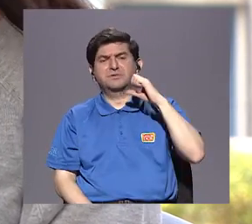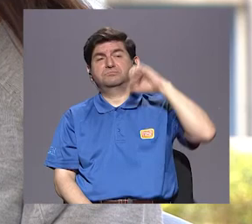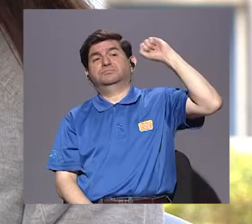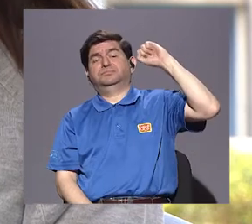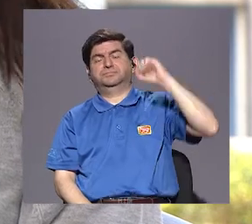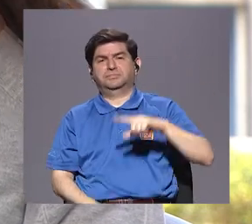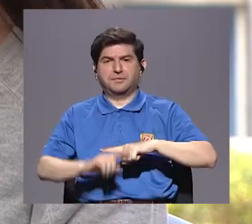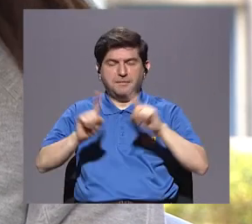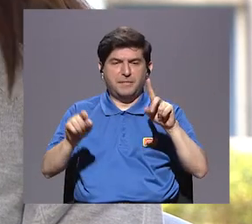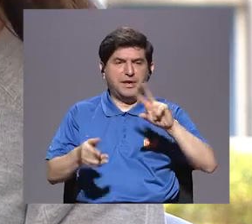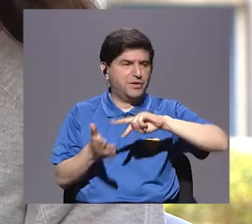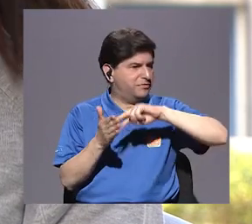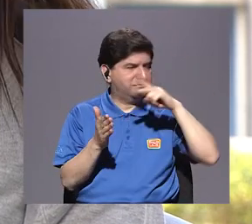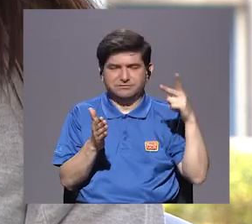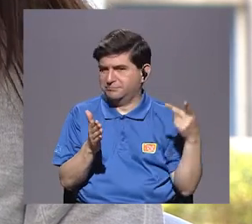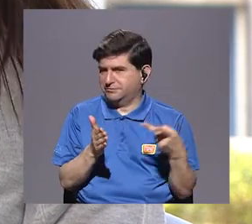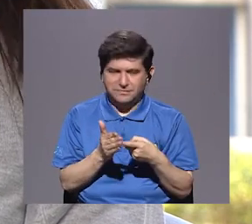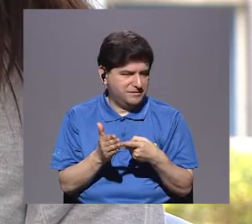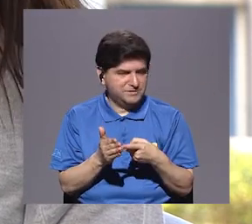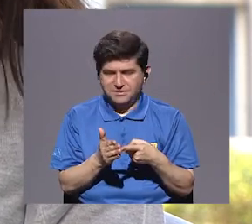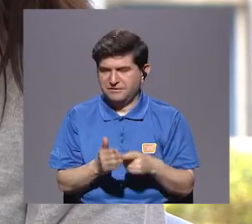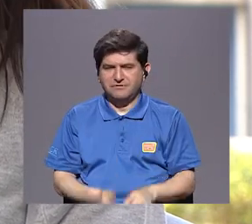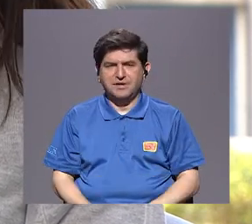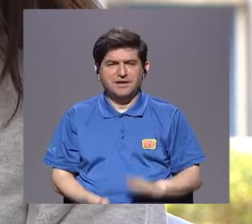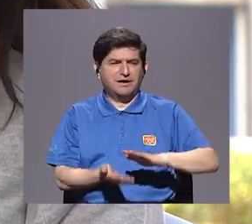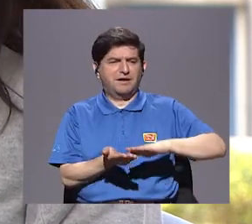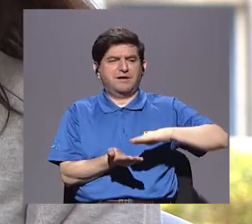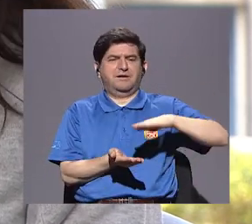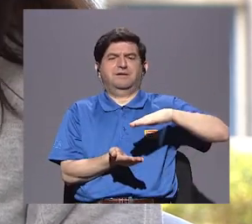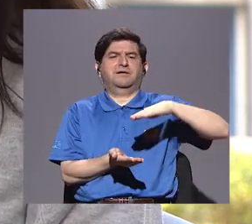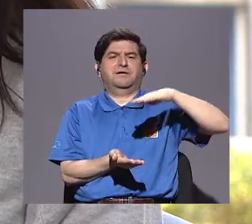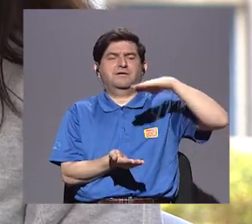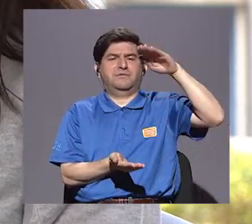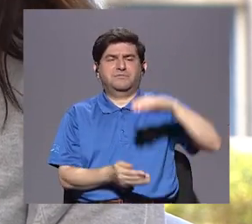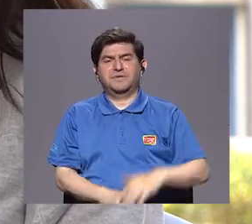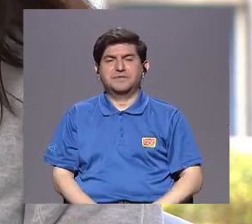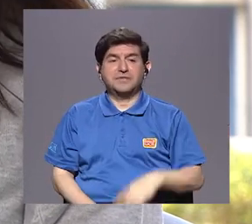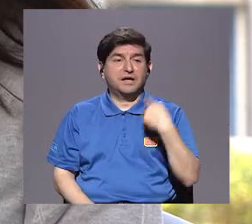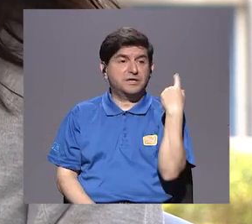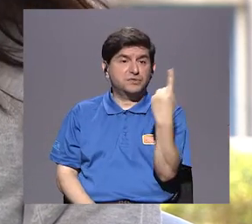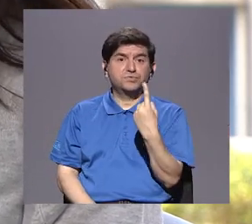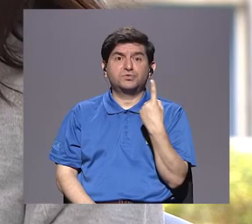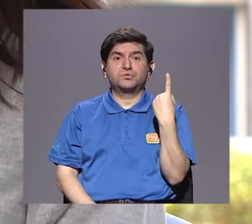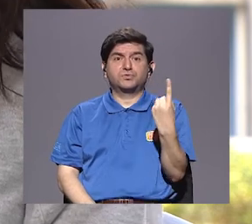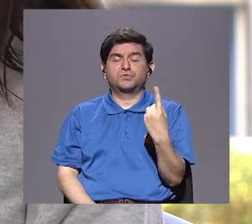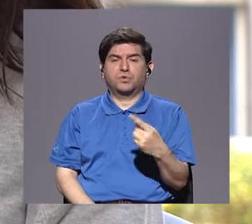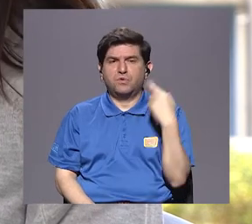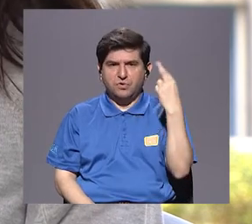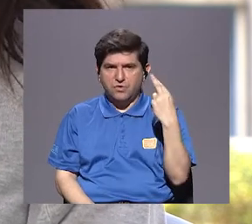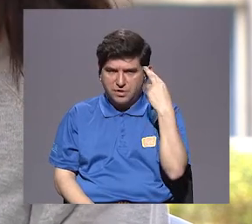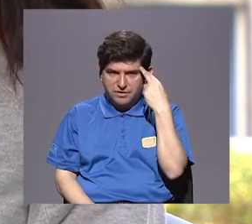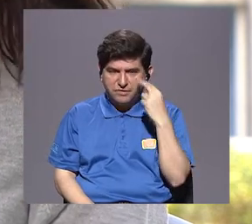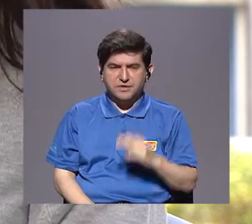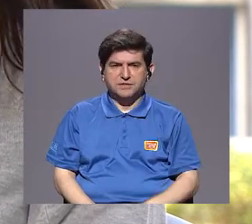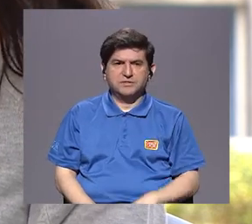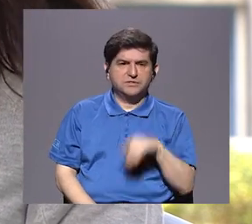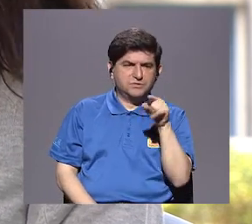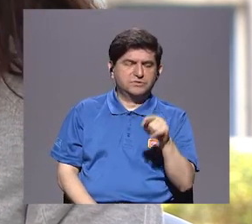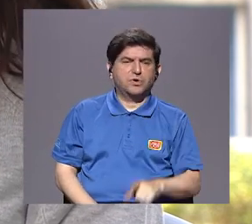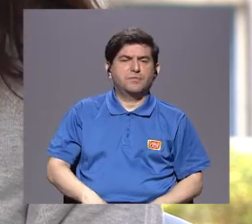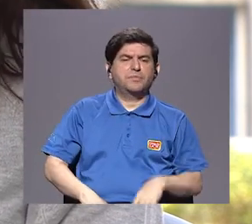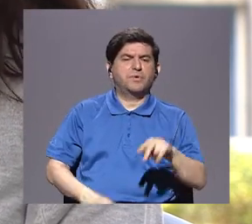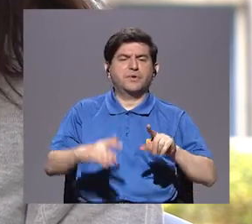más, pero no significa que está incrementando solamente porque ellos están haciendo